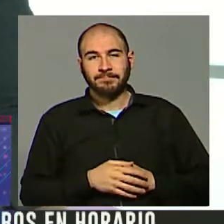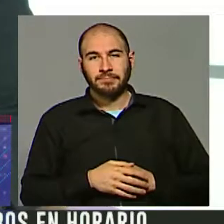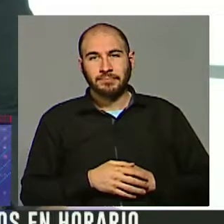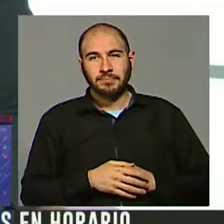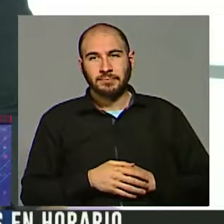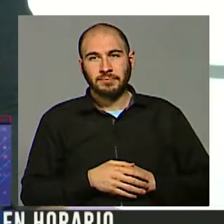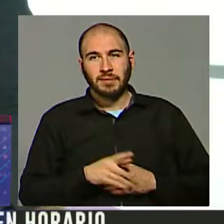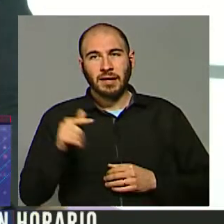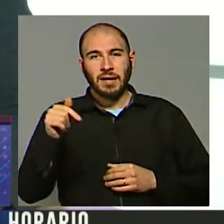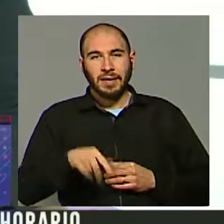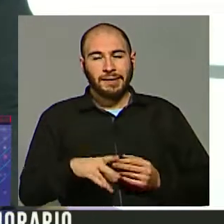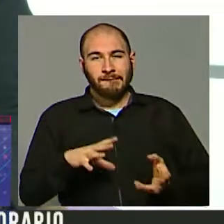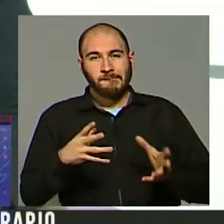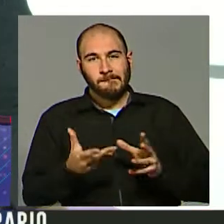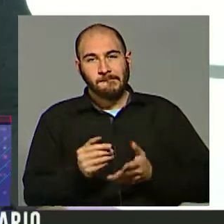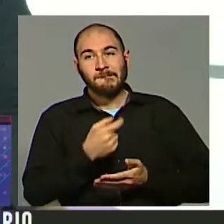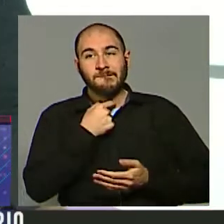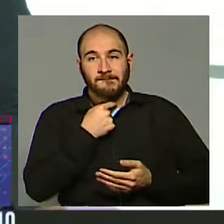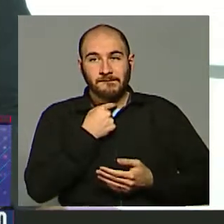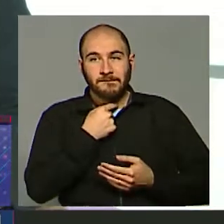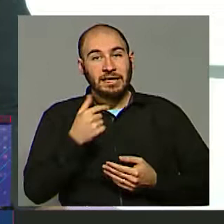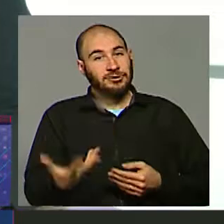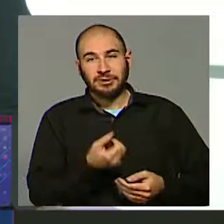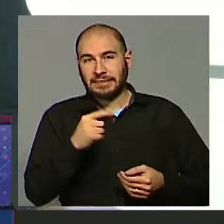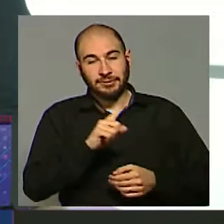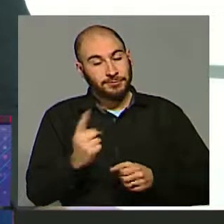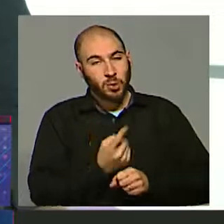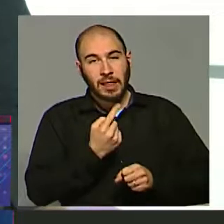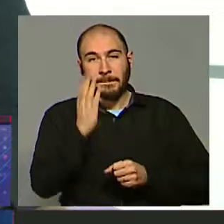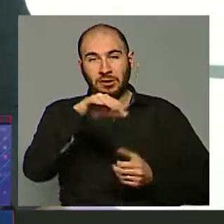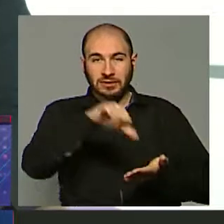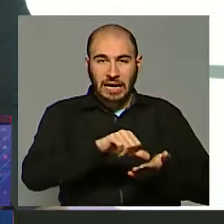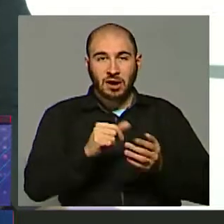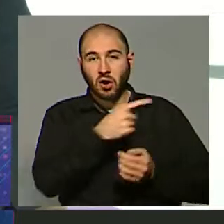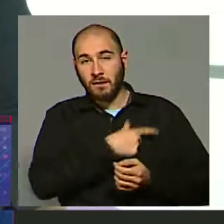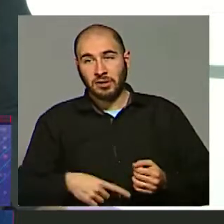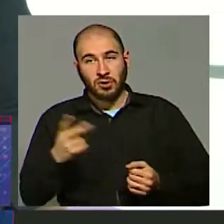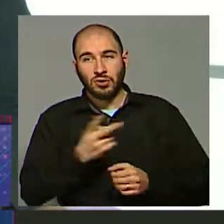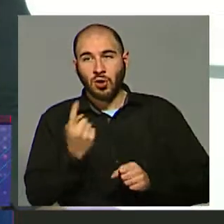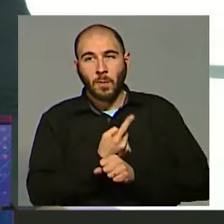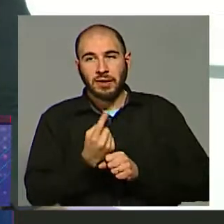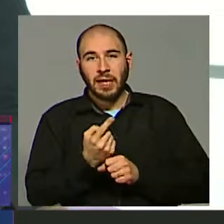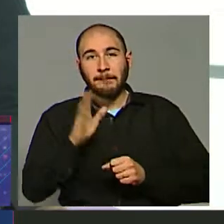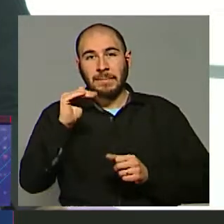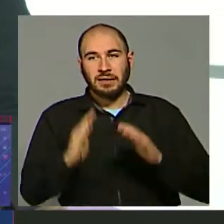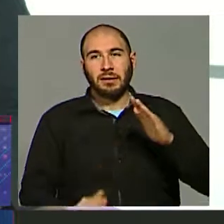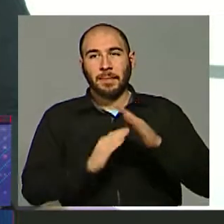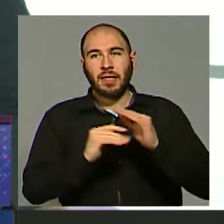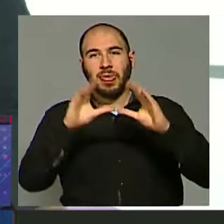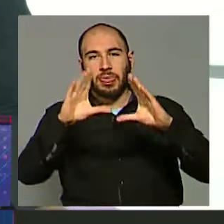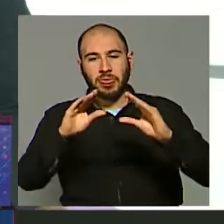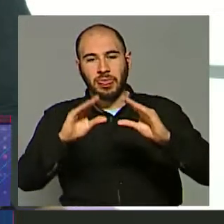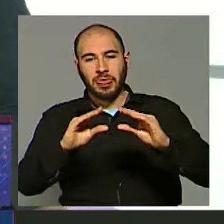que está de alguna forma intentando, no lo ha logrado todavía tanto el Banco Central como el gobierno, es en cada supermartes ir